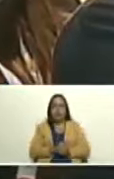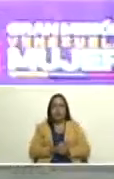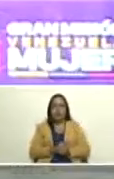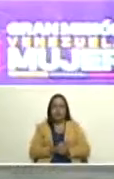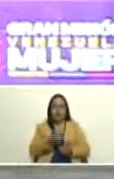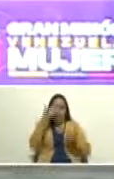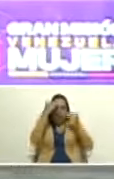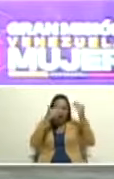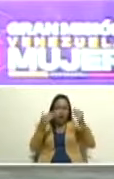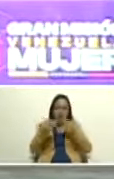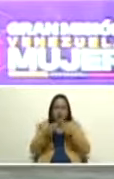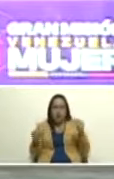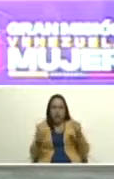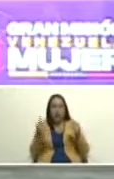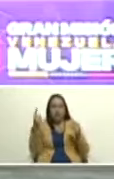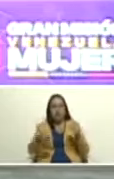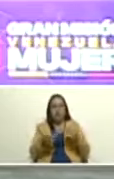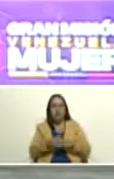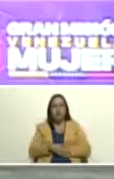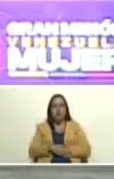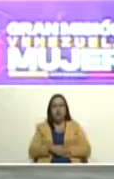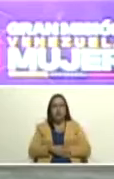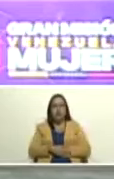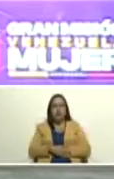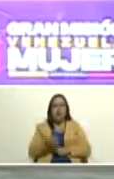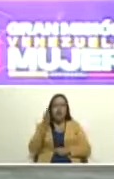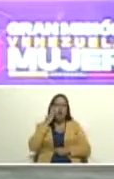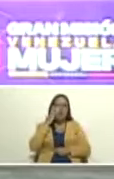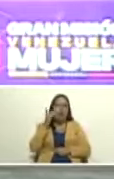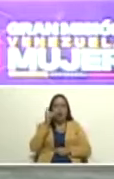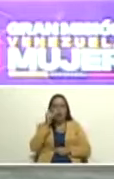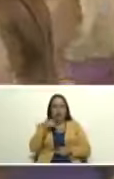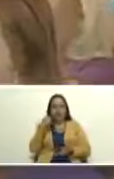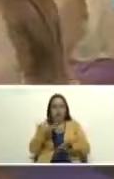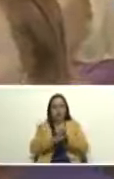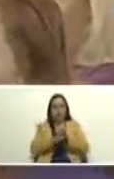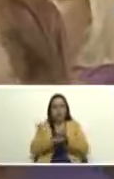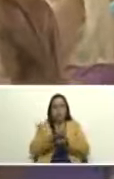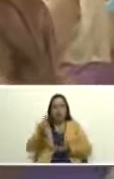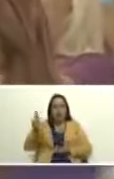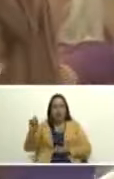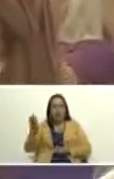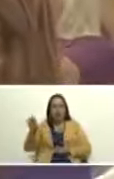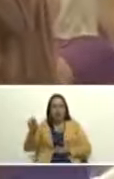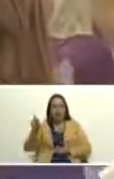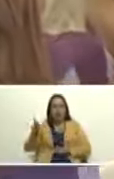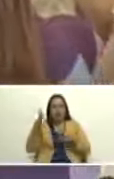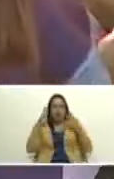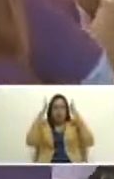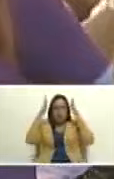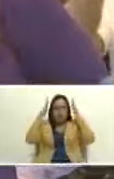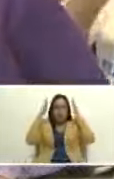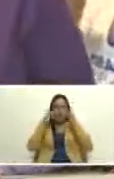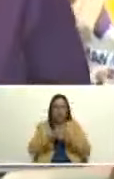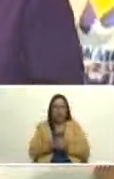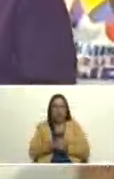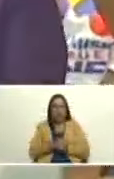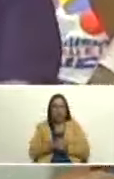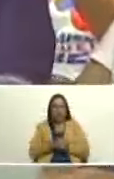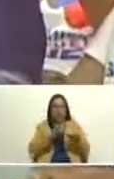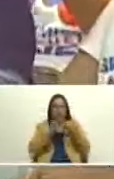saludo pues a la madre de nuestro mártir, Robert Serra, Zulay, querida Zulay, de la pastora,